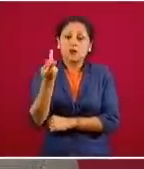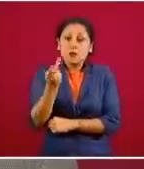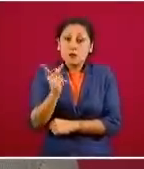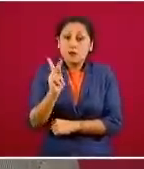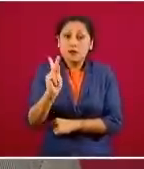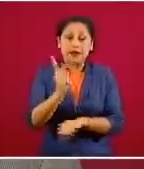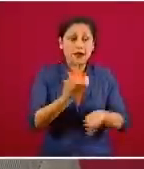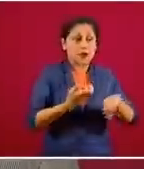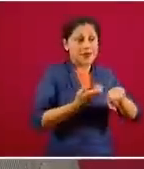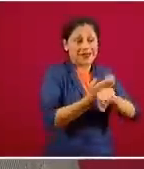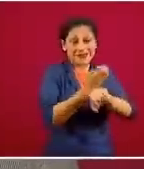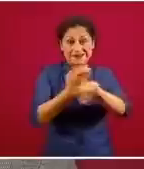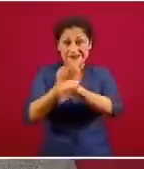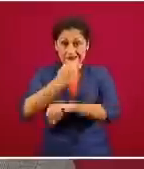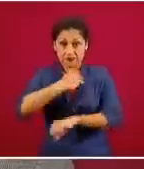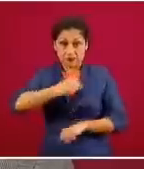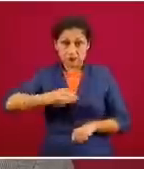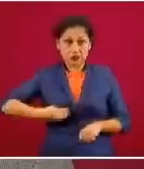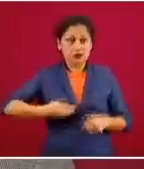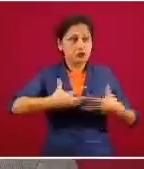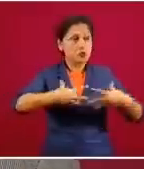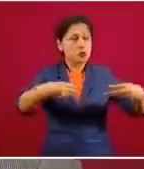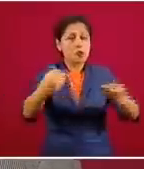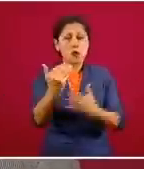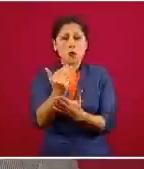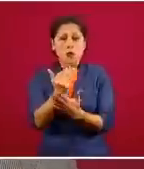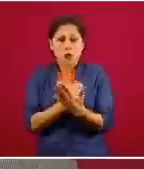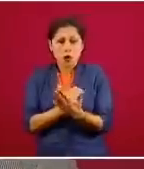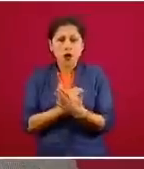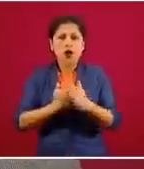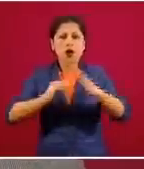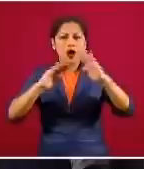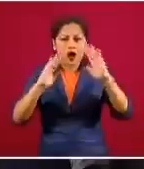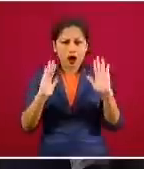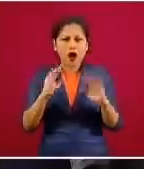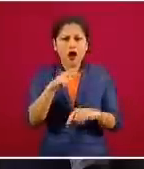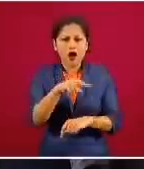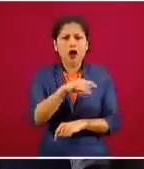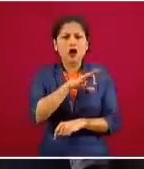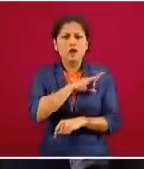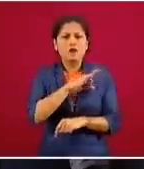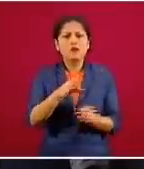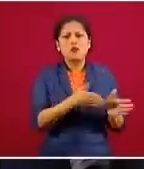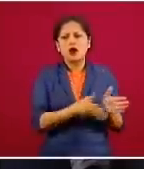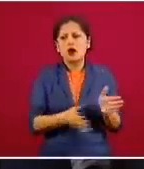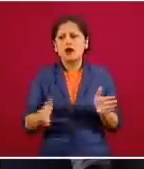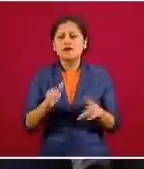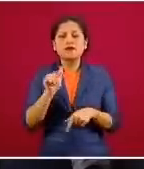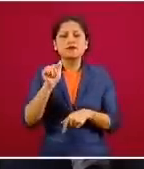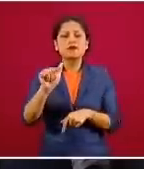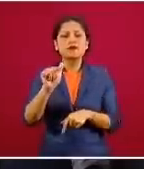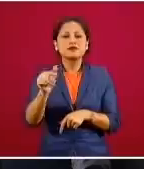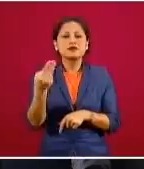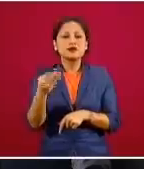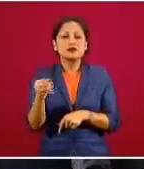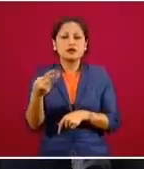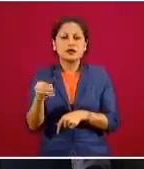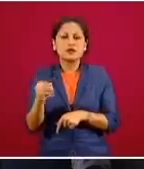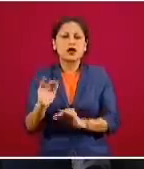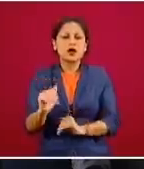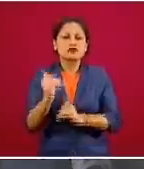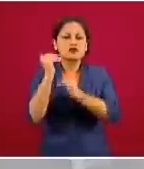nula transmisión, las medidas de seguridad sanitaria permanecerían hasta el 17 de mayo